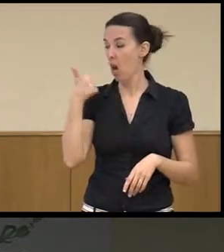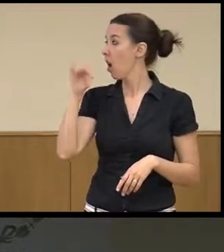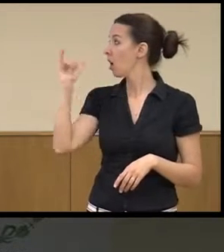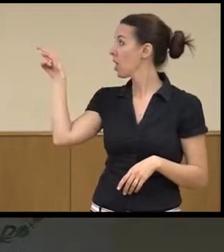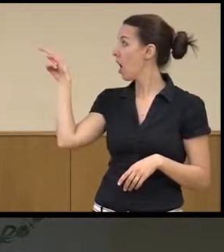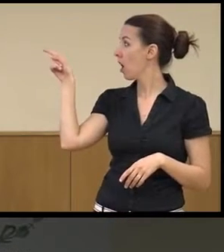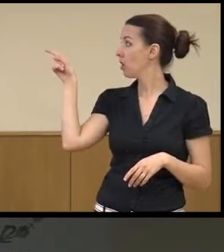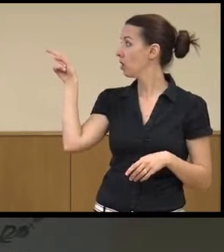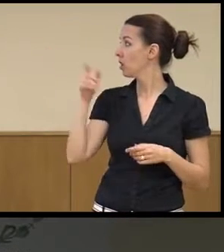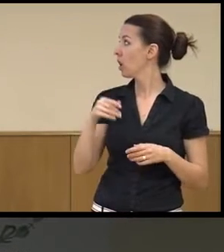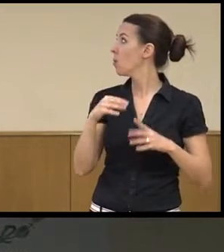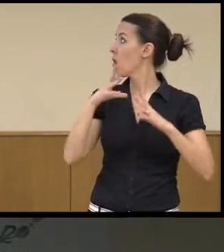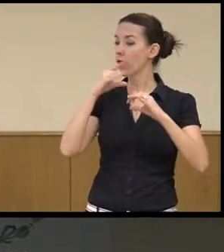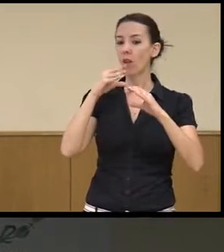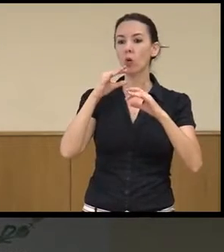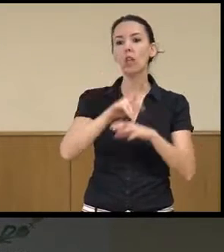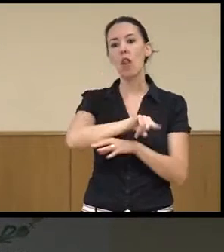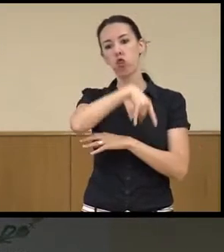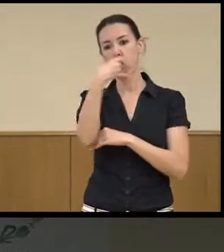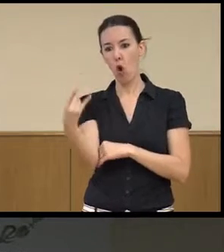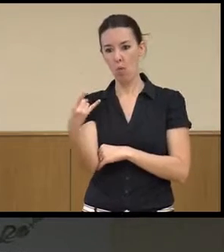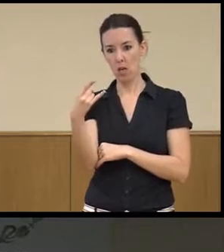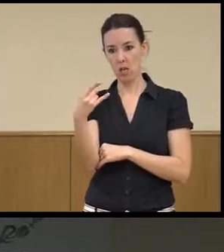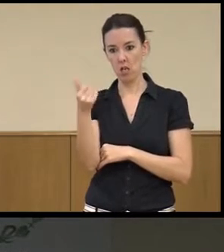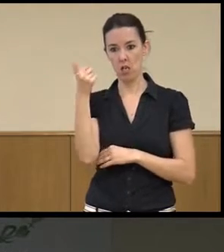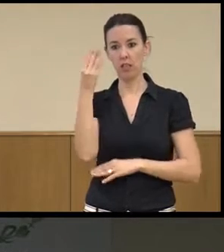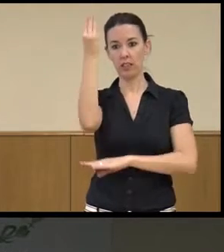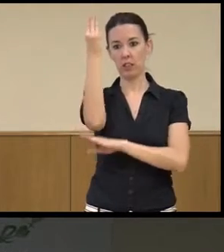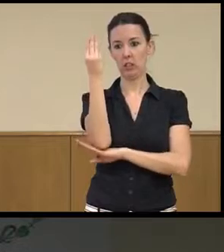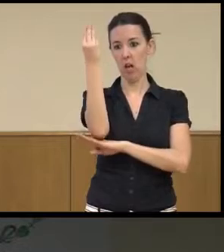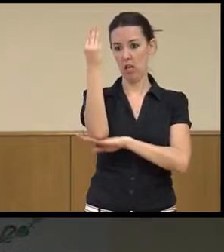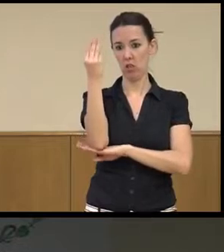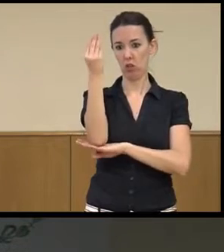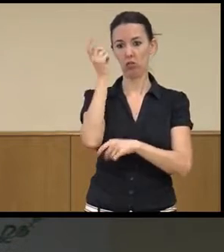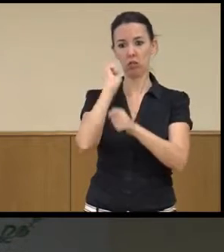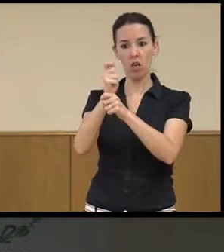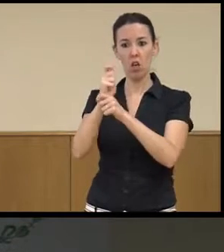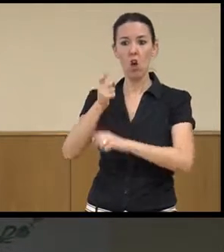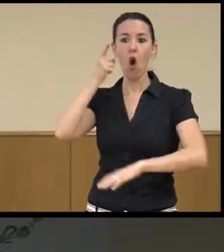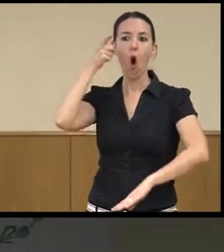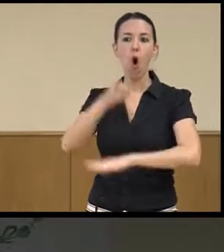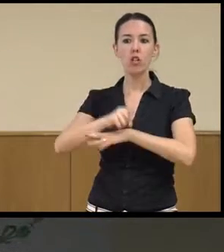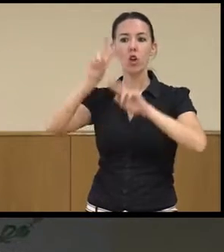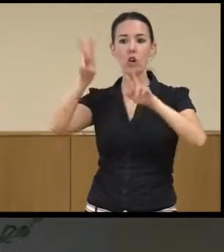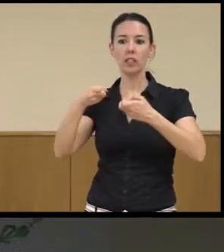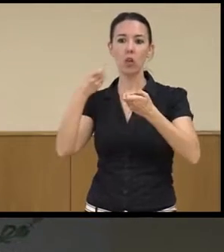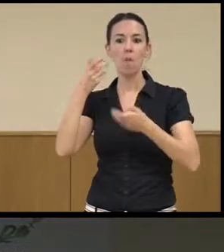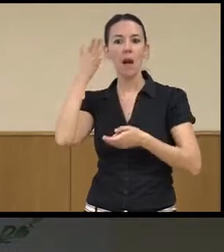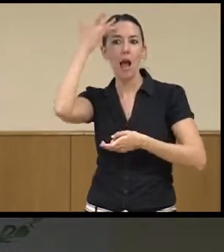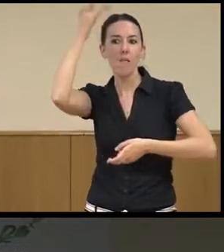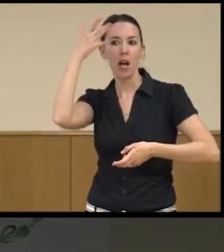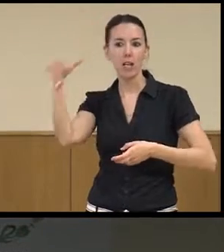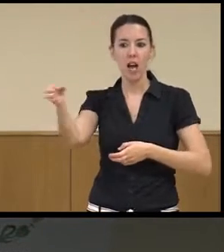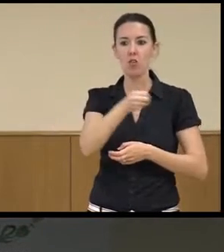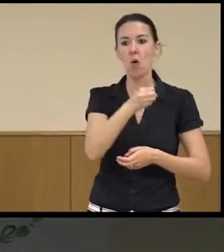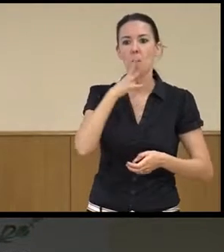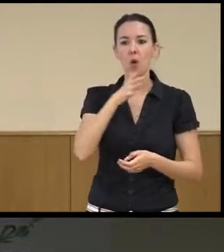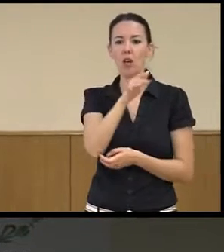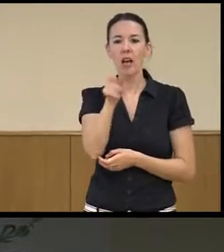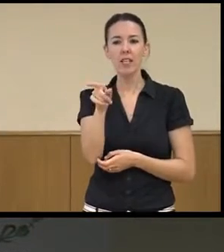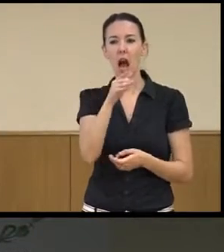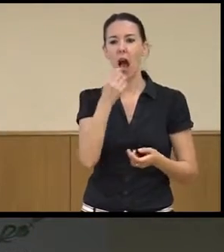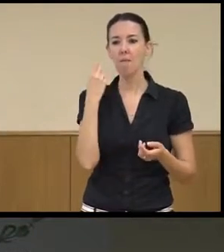el aulos, la flauta doble, en esta anónima escultura helenística que ordenó restaurar para incorporarla a su imaginario, porque ella se rodeaba de